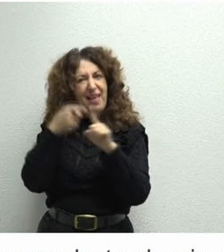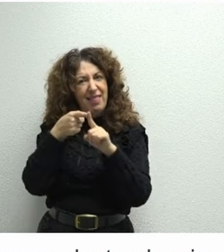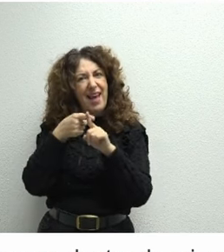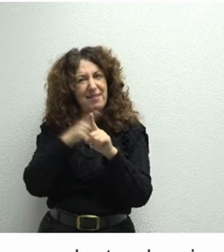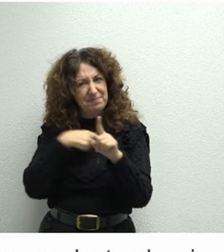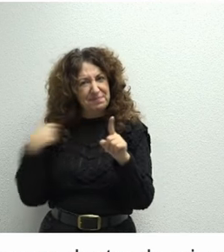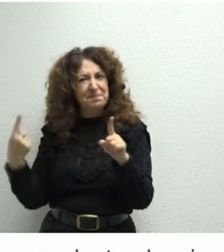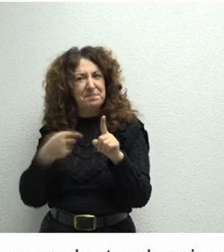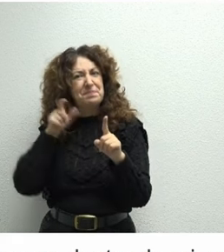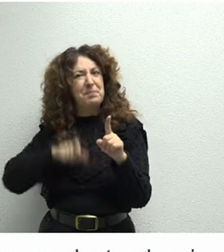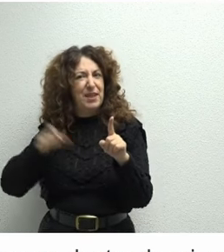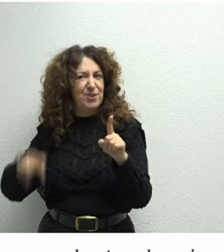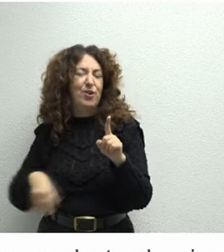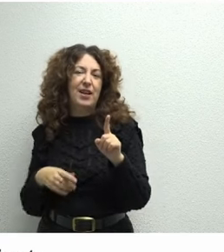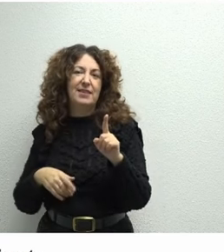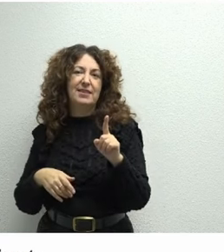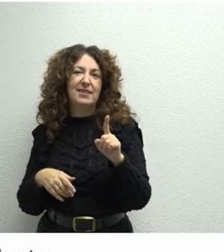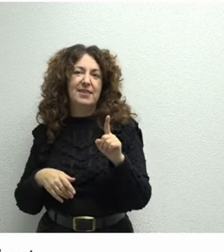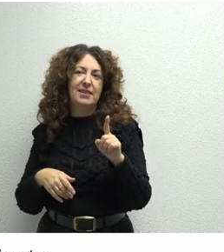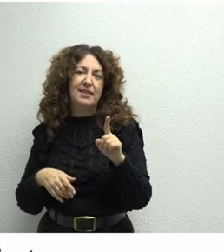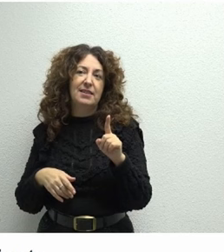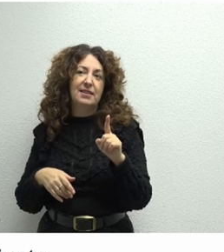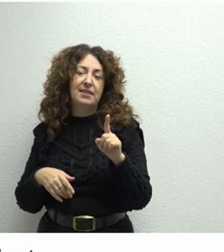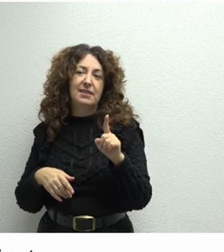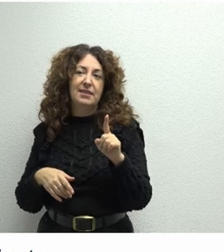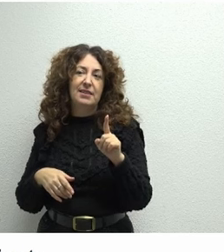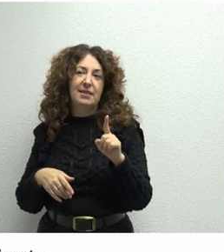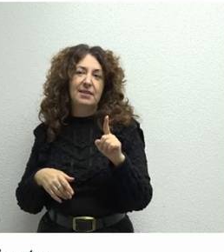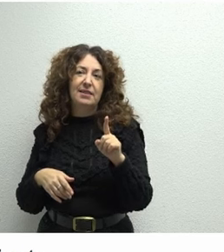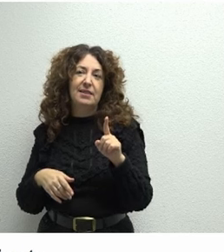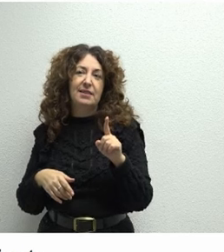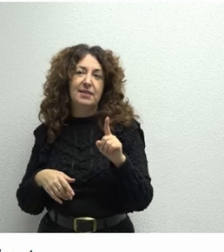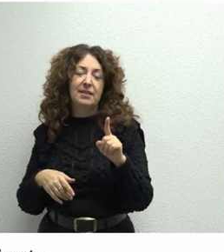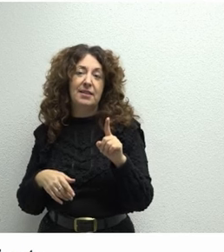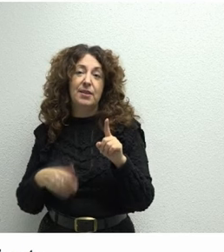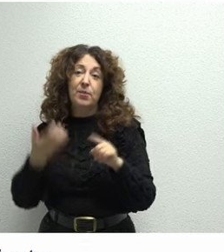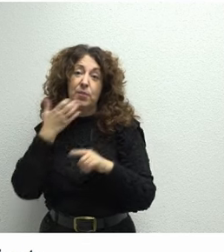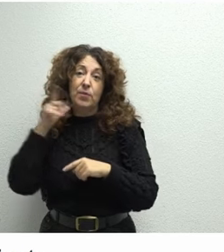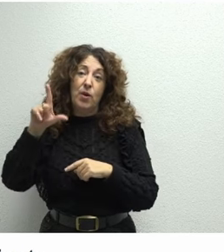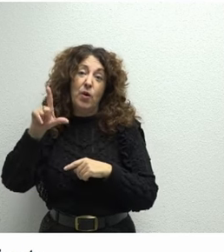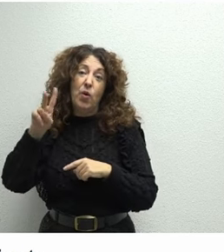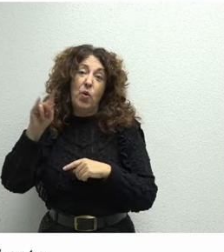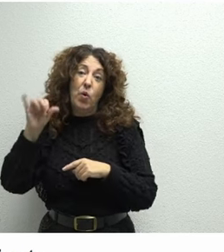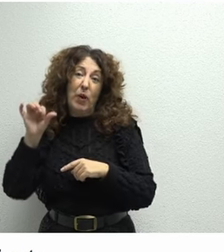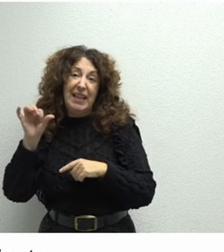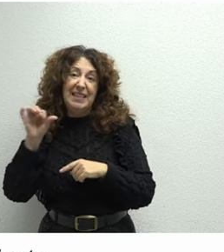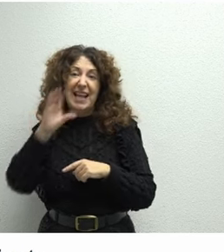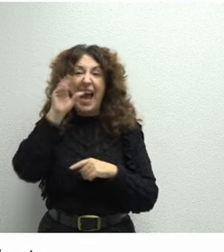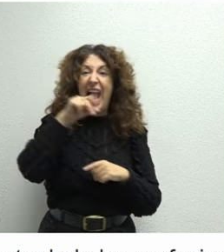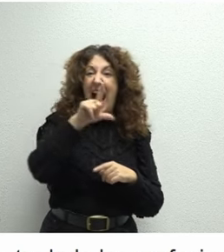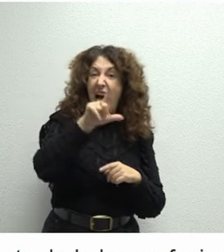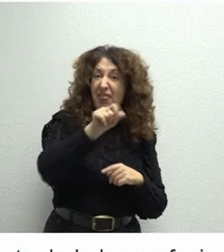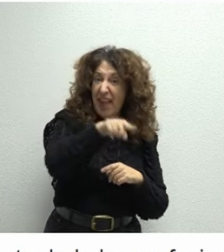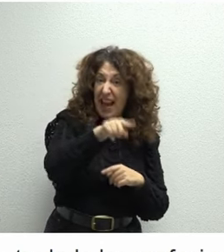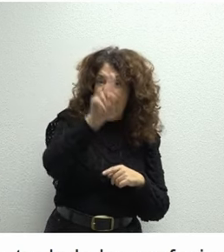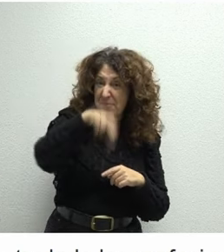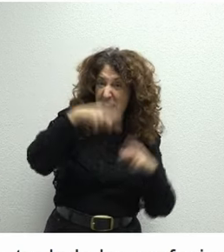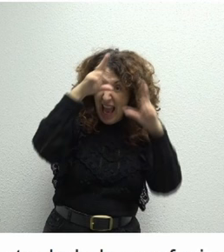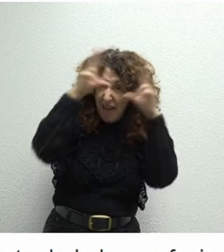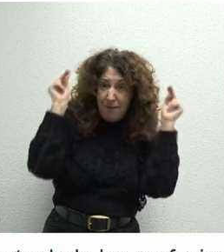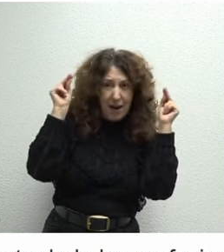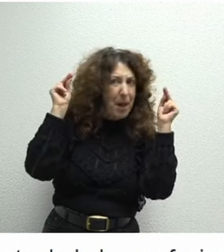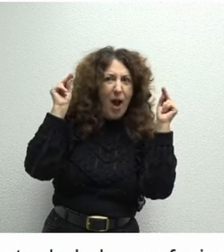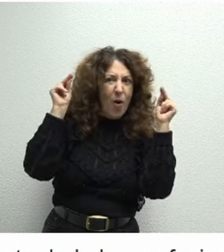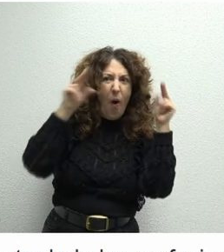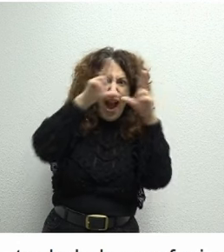que y las personas con las que trabajamos o sea para para Luis eh Candela no es una enfermera sino es aquella enfermera que